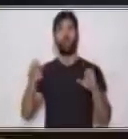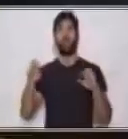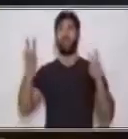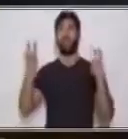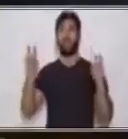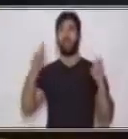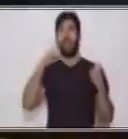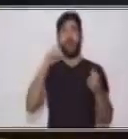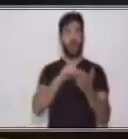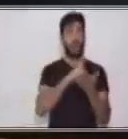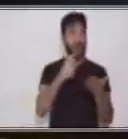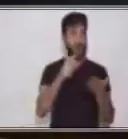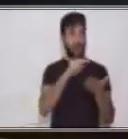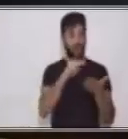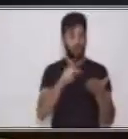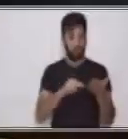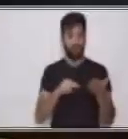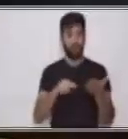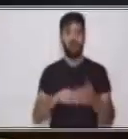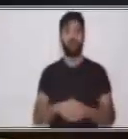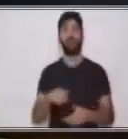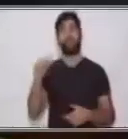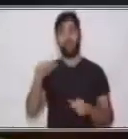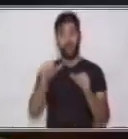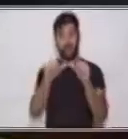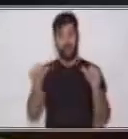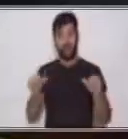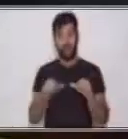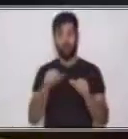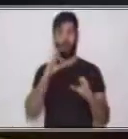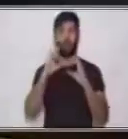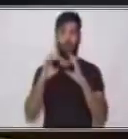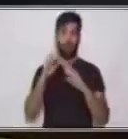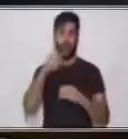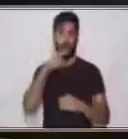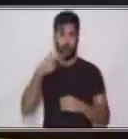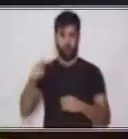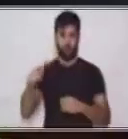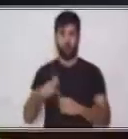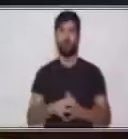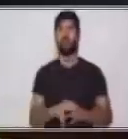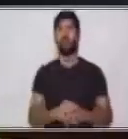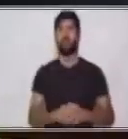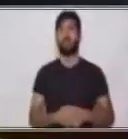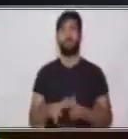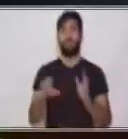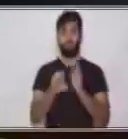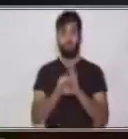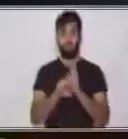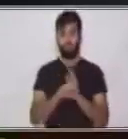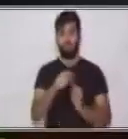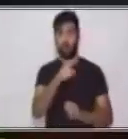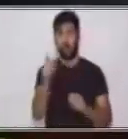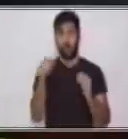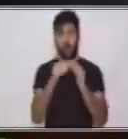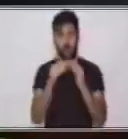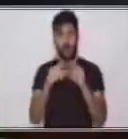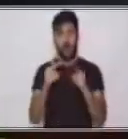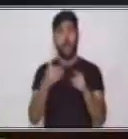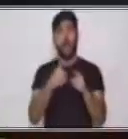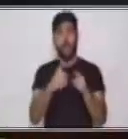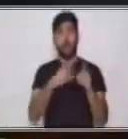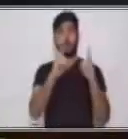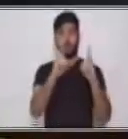lectura del área de comunicación y lenguaje para quinto bachillerato. Si en casa hay alguna persona con